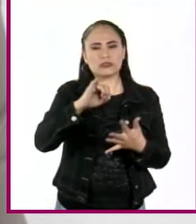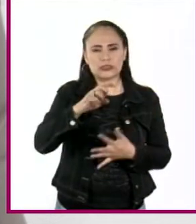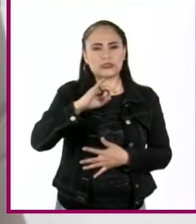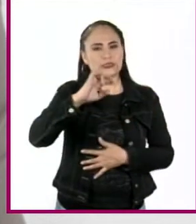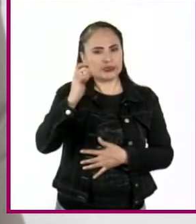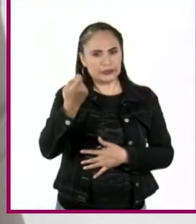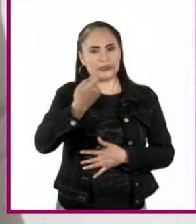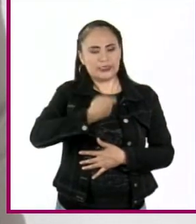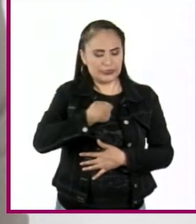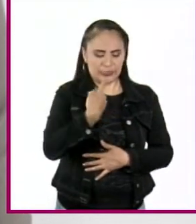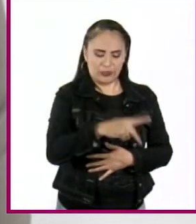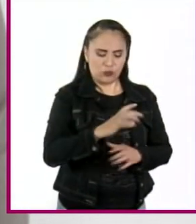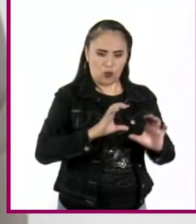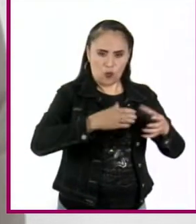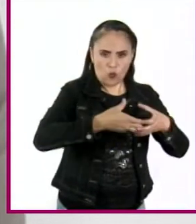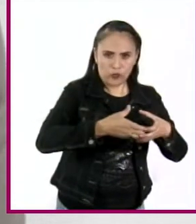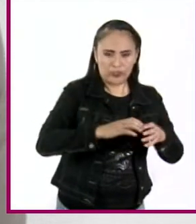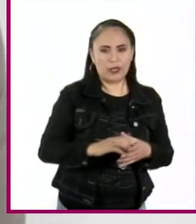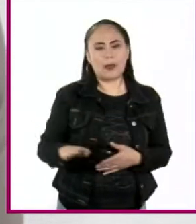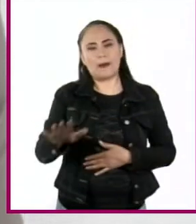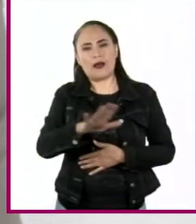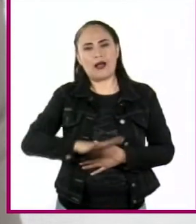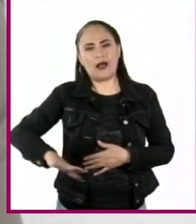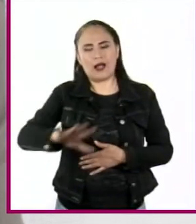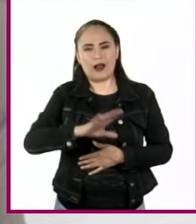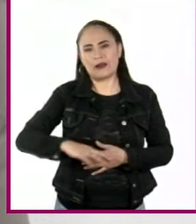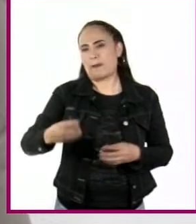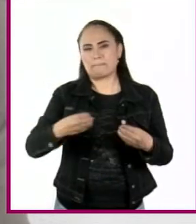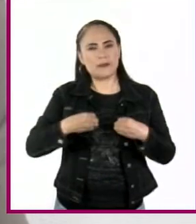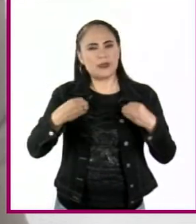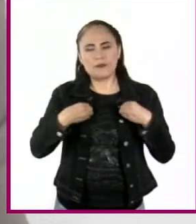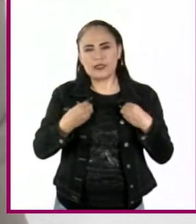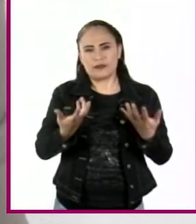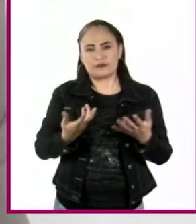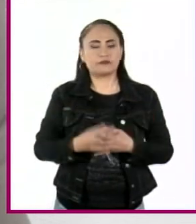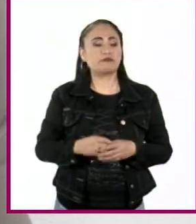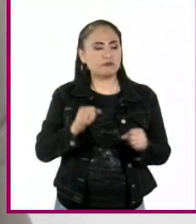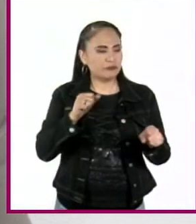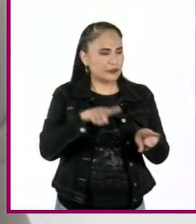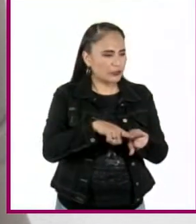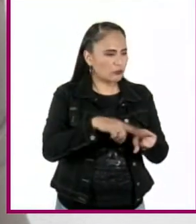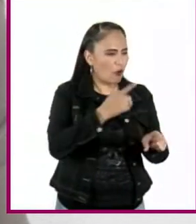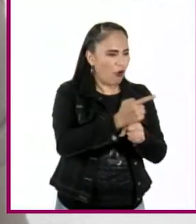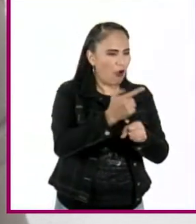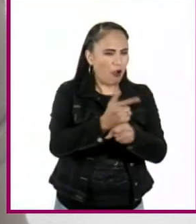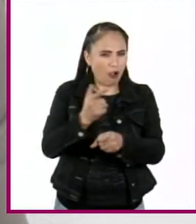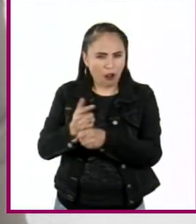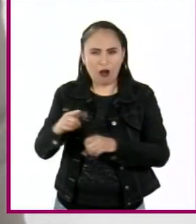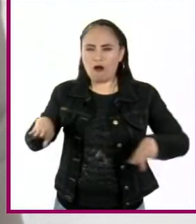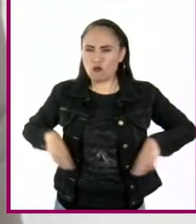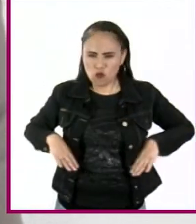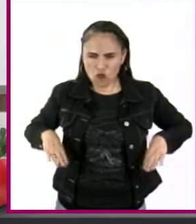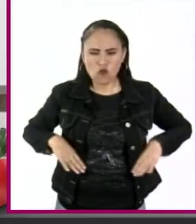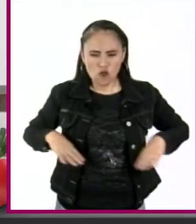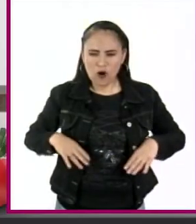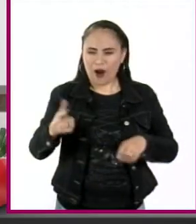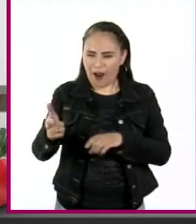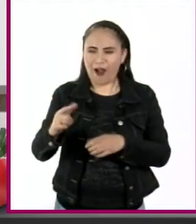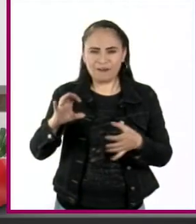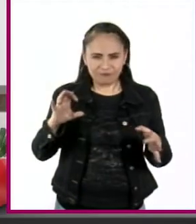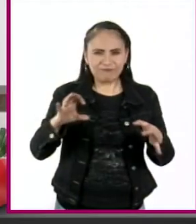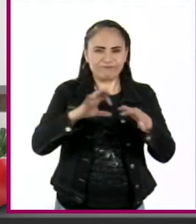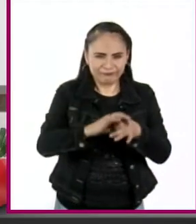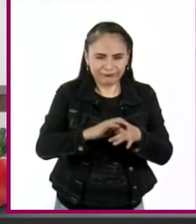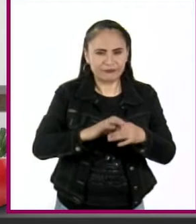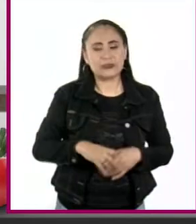identidad de nuestra comunidad, de nuestro barrio, de sus formas de vida, las señas y los rasgos que nos identifican, que unen a la comunidad. El